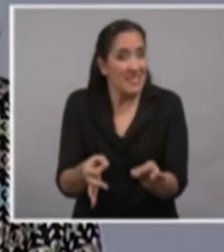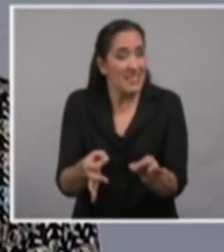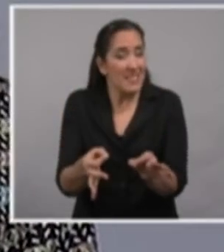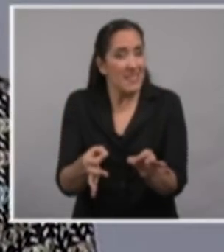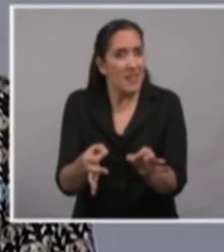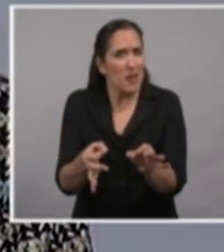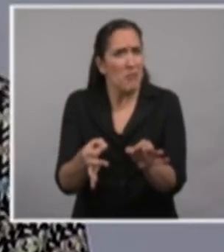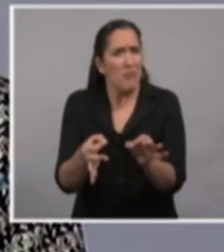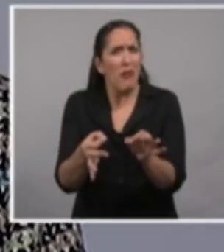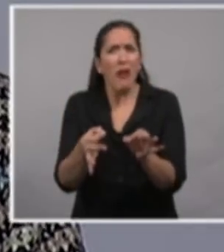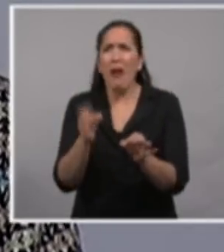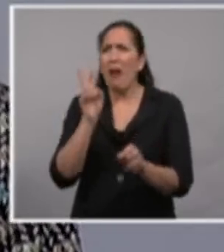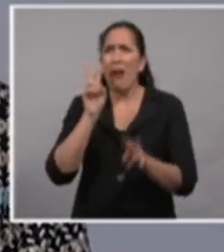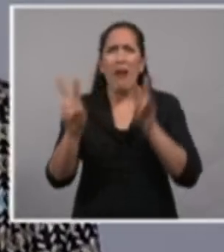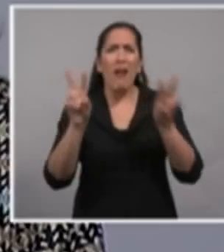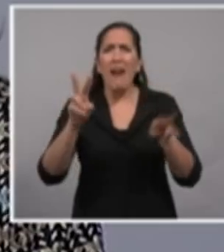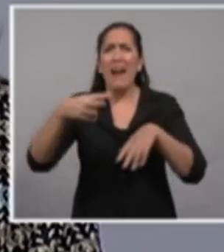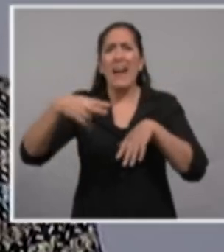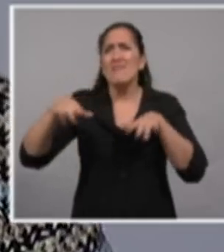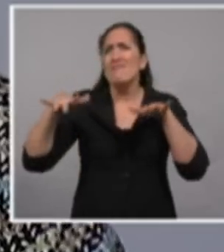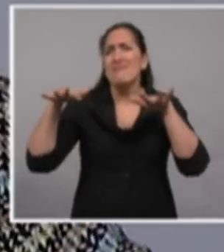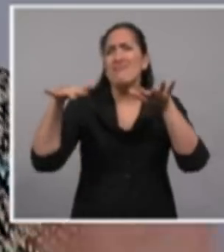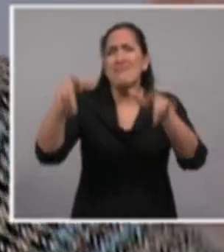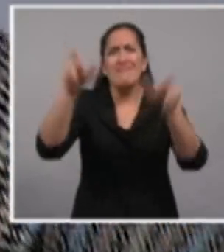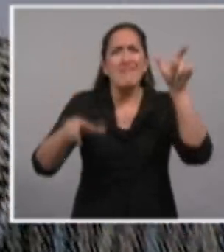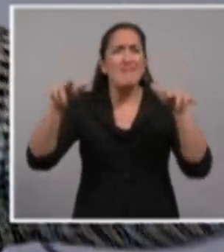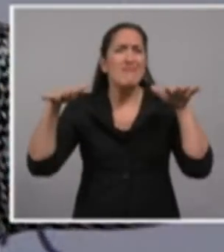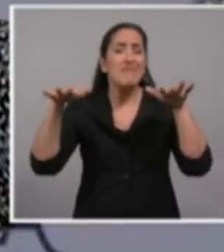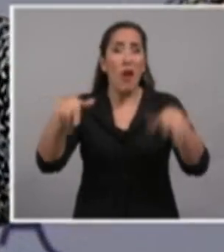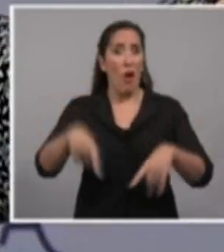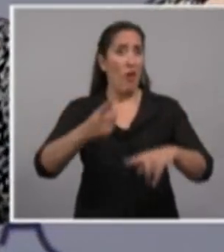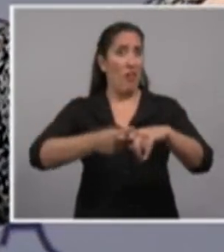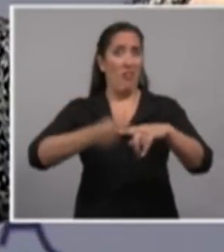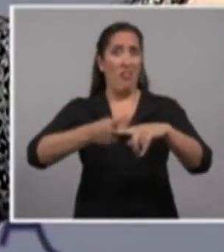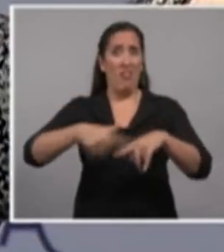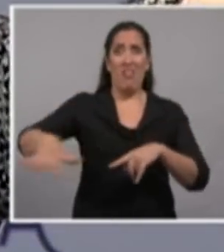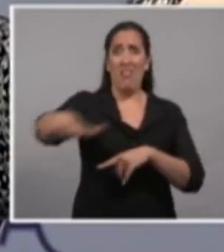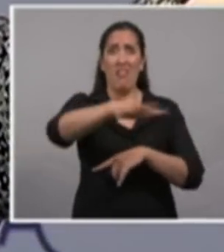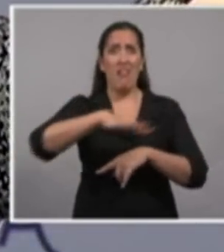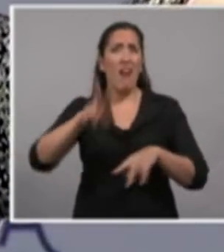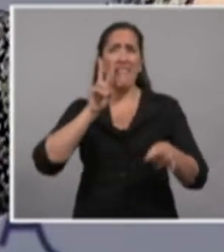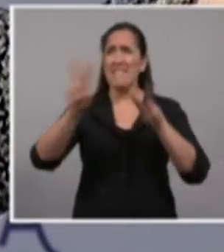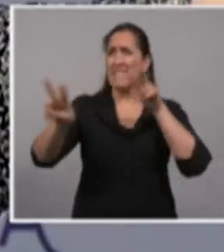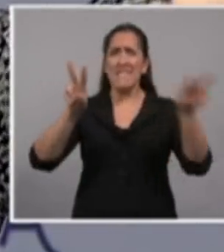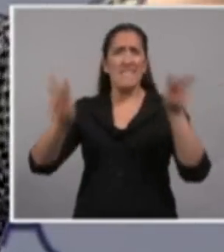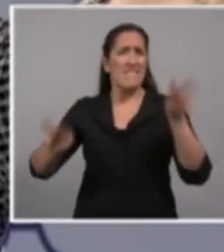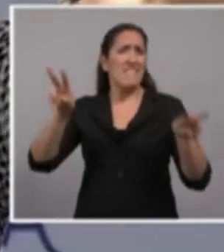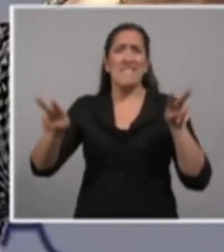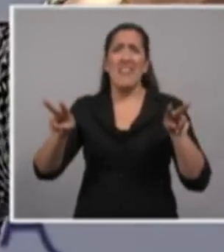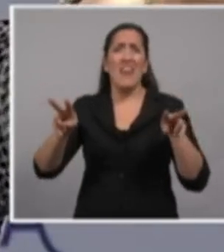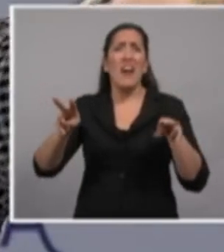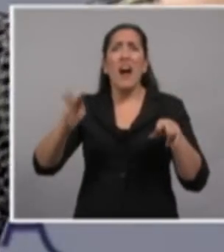en las calles, hoy en este acto maravilloso donde podemos ver a gente hasta